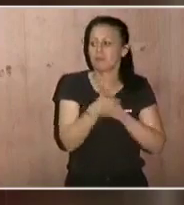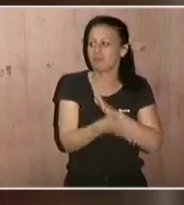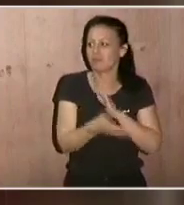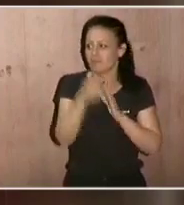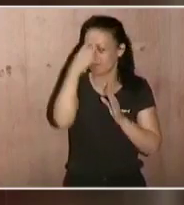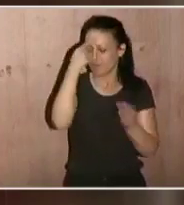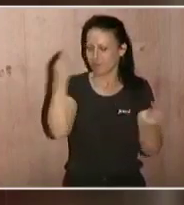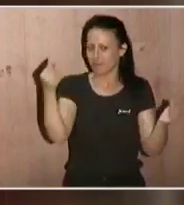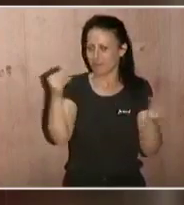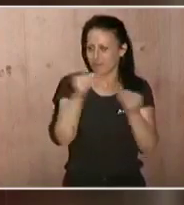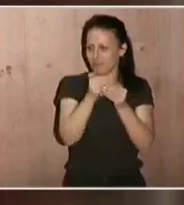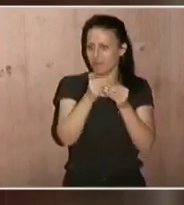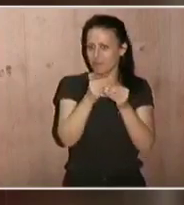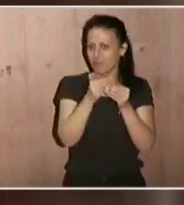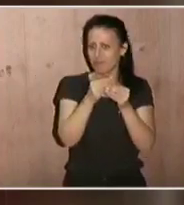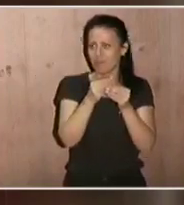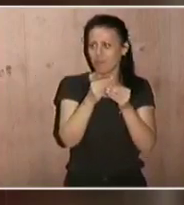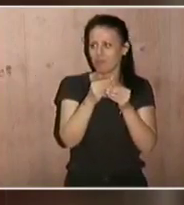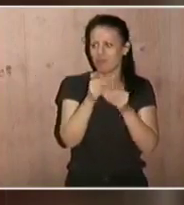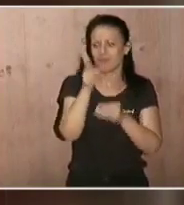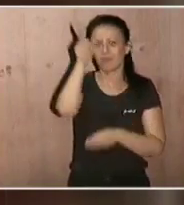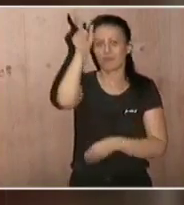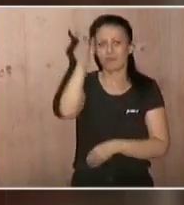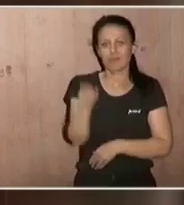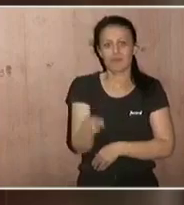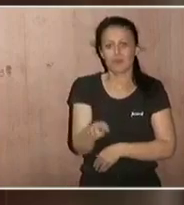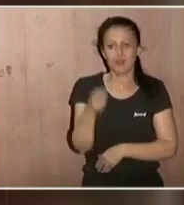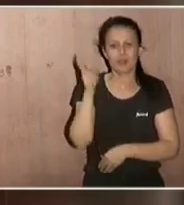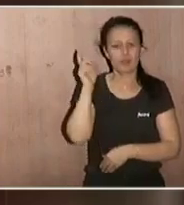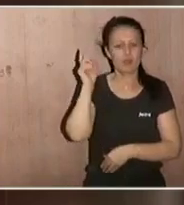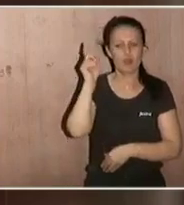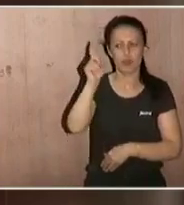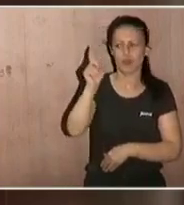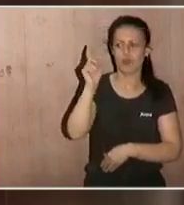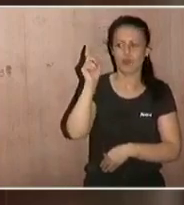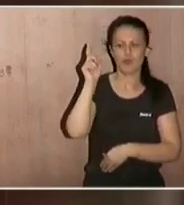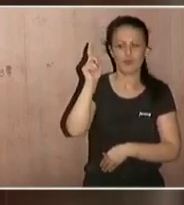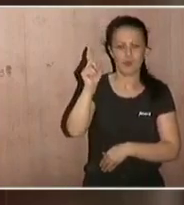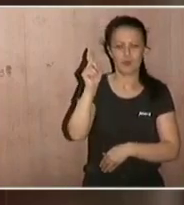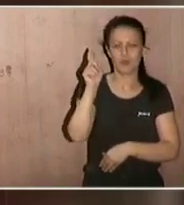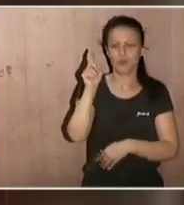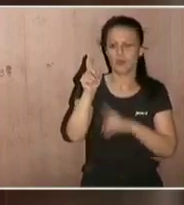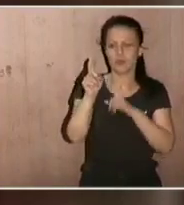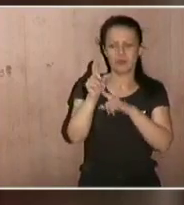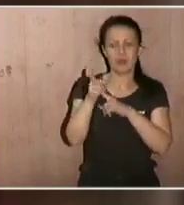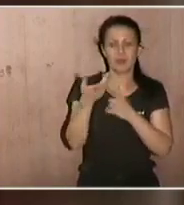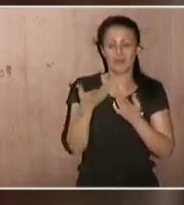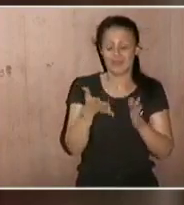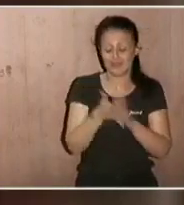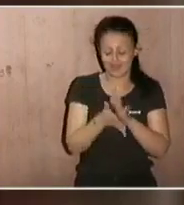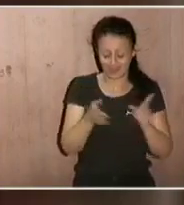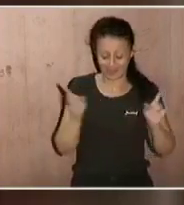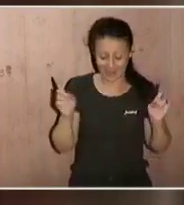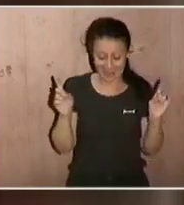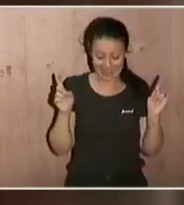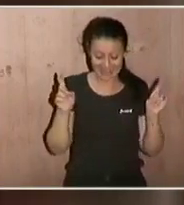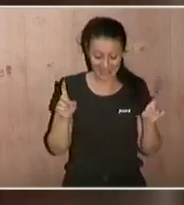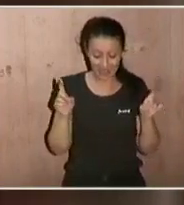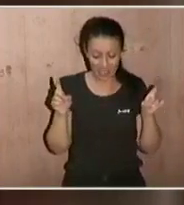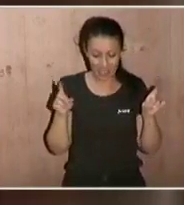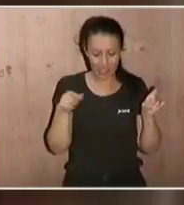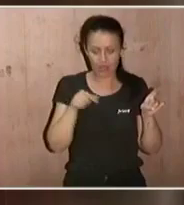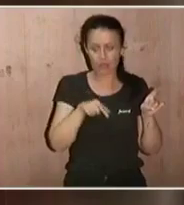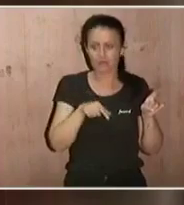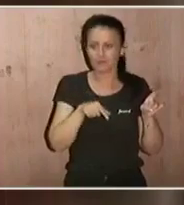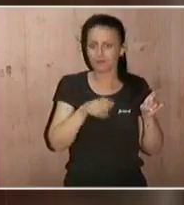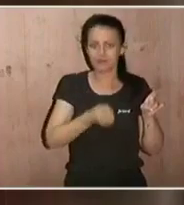perfección identificarlo como de la estirpe de los docentes para los que la enseñanza, de hecho, supone una